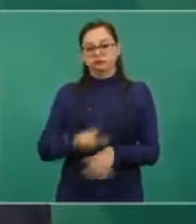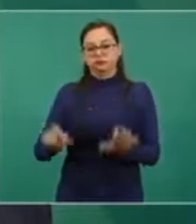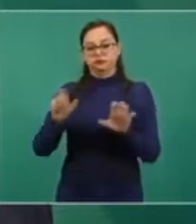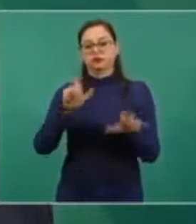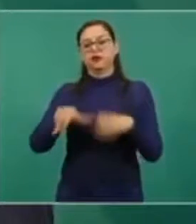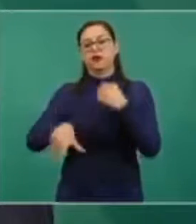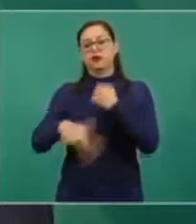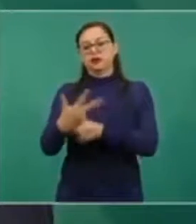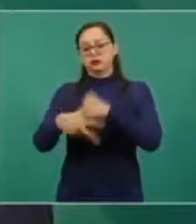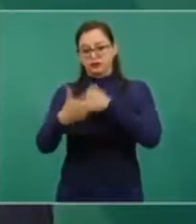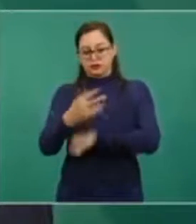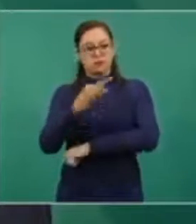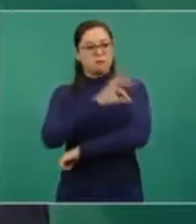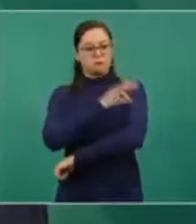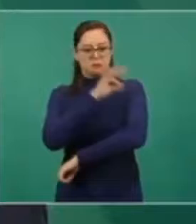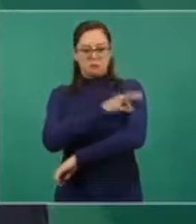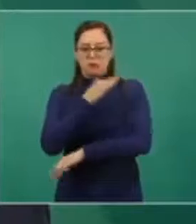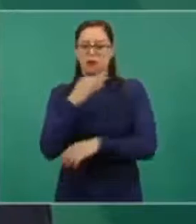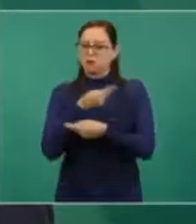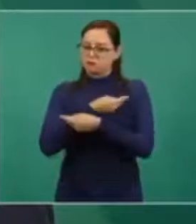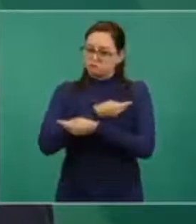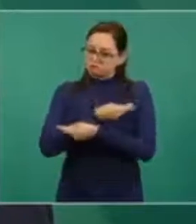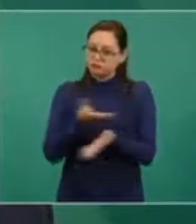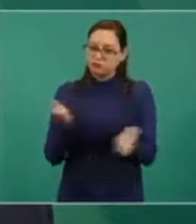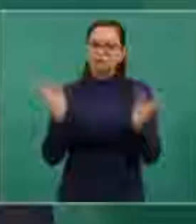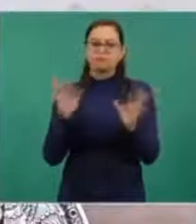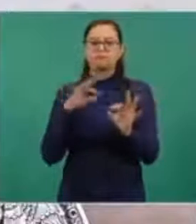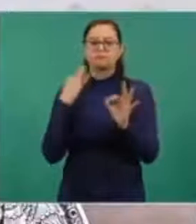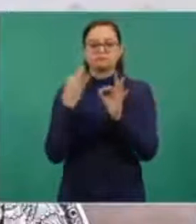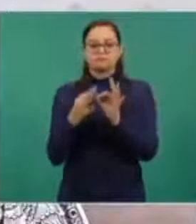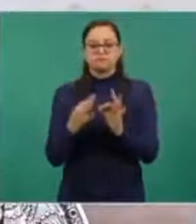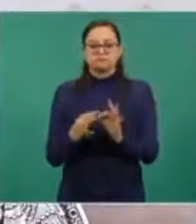131.191.713 vacunas se han aplicado, lo